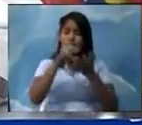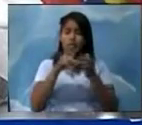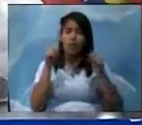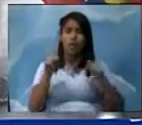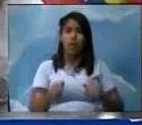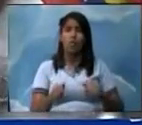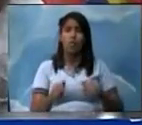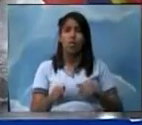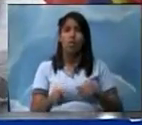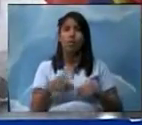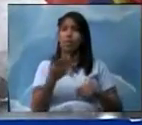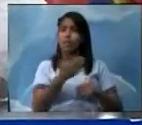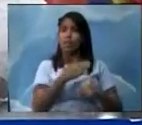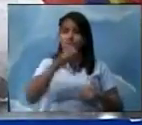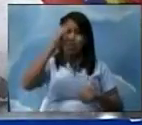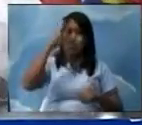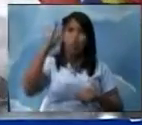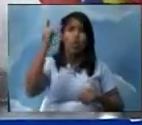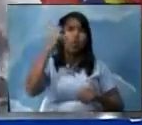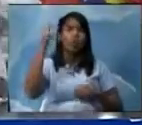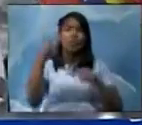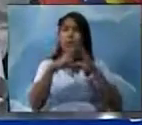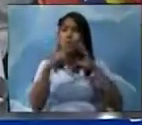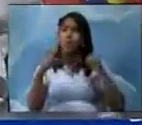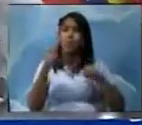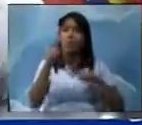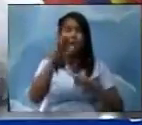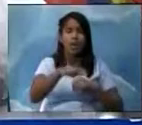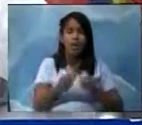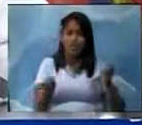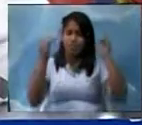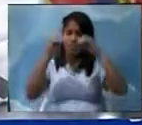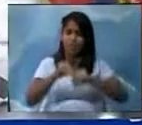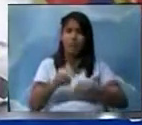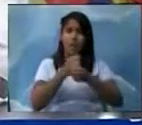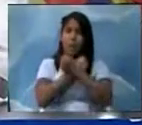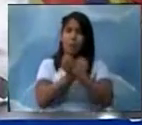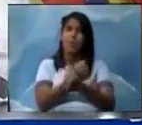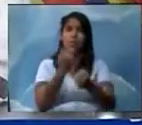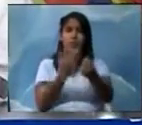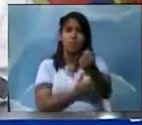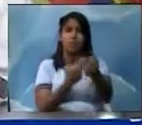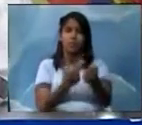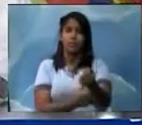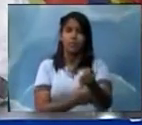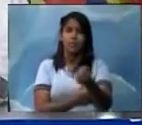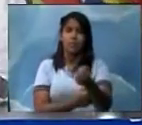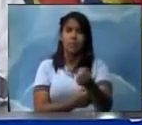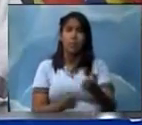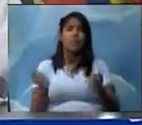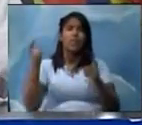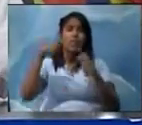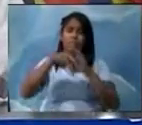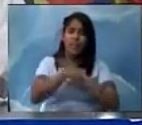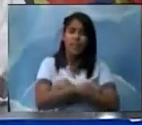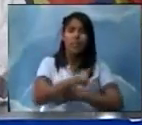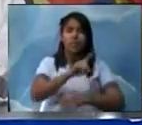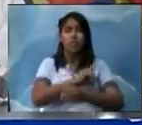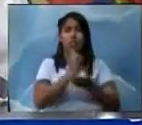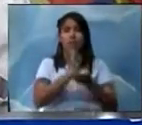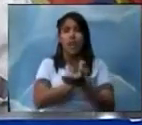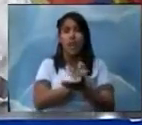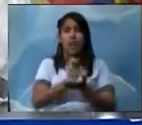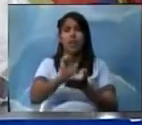fuera hoy O sea que Dios lo sabe todo Él está ubicado amados hermanos dentro de la